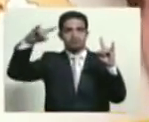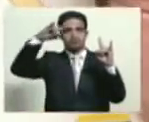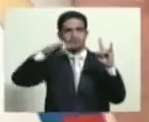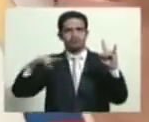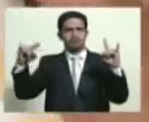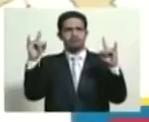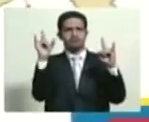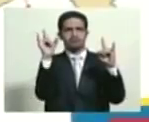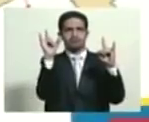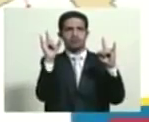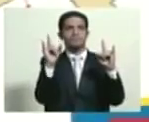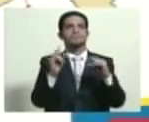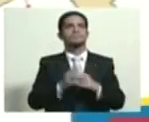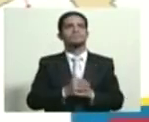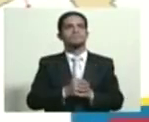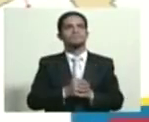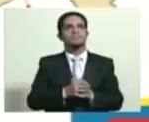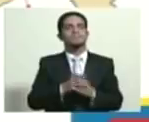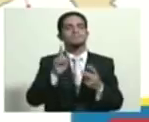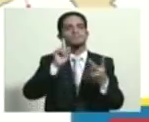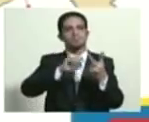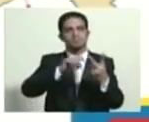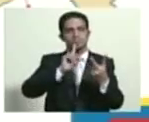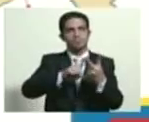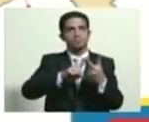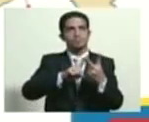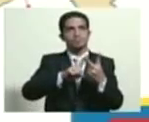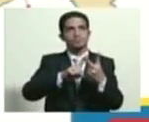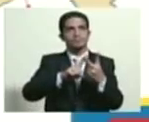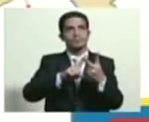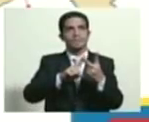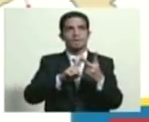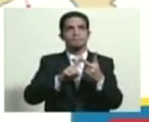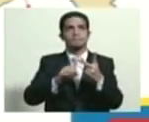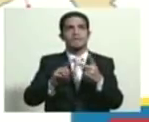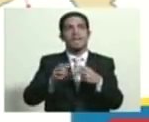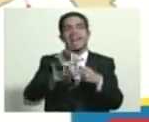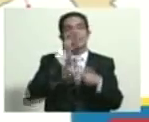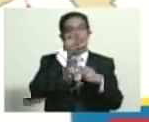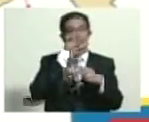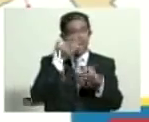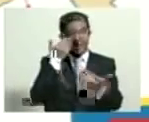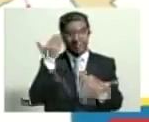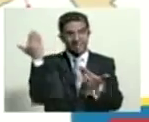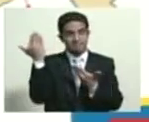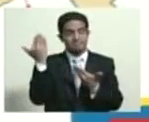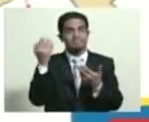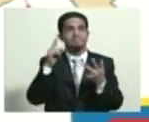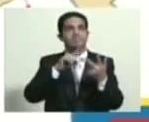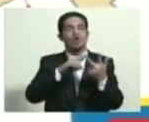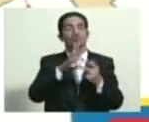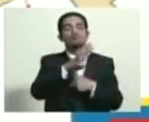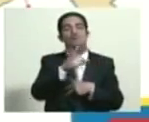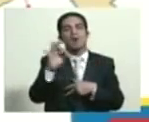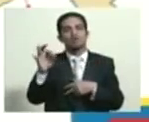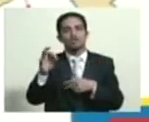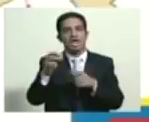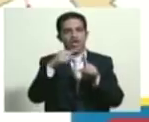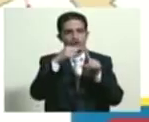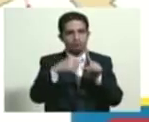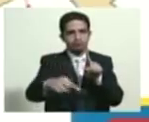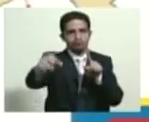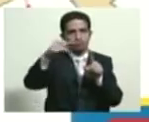765 kilovoltios. Unas autopistas un poco más pequeñas, que son estas verdes, que son las 400. Y